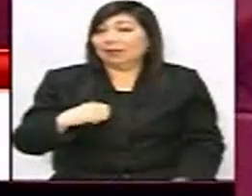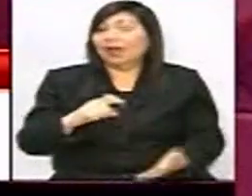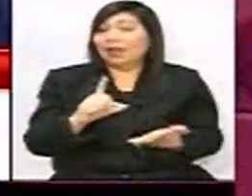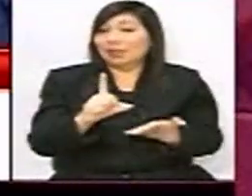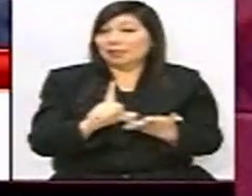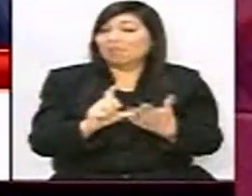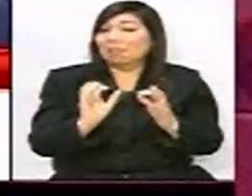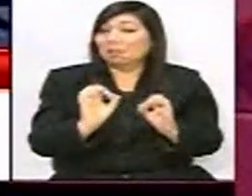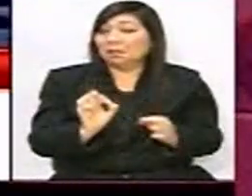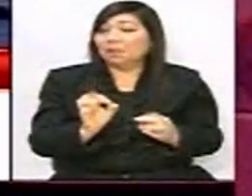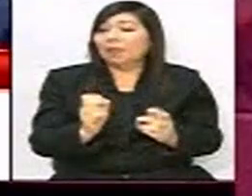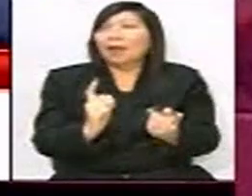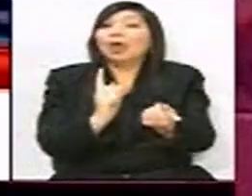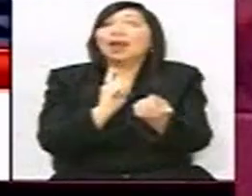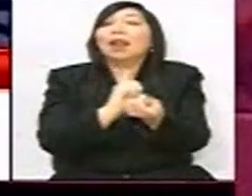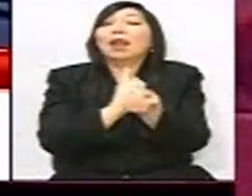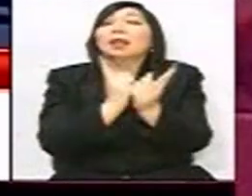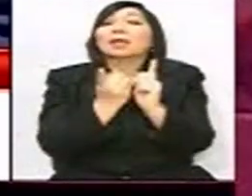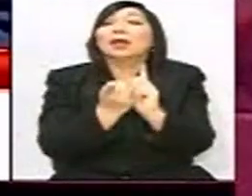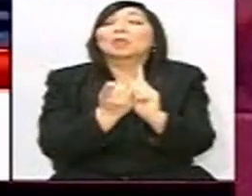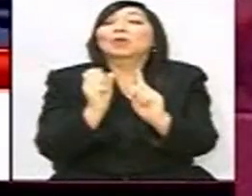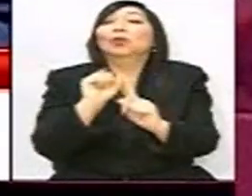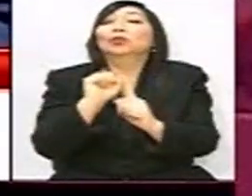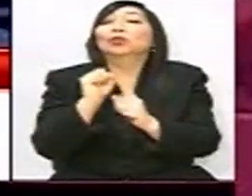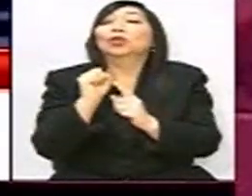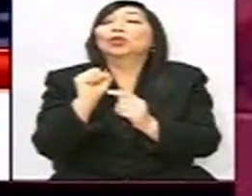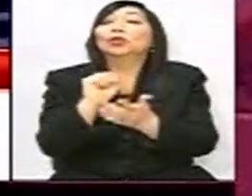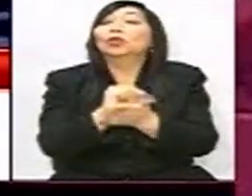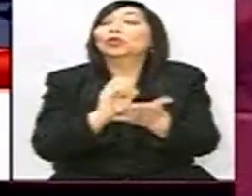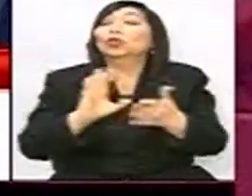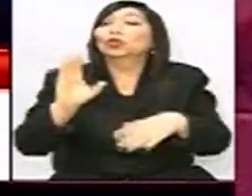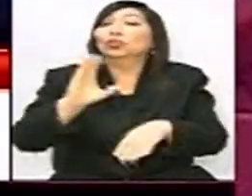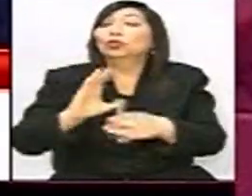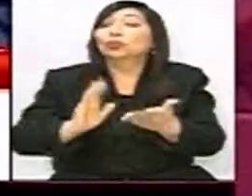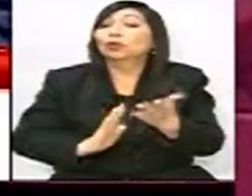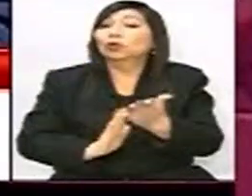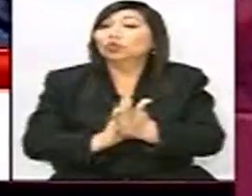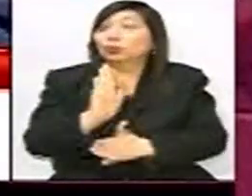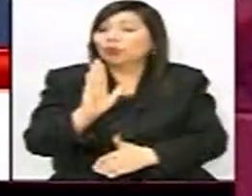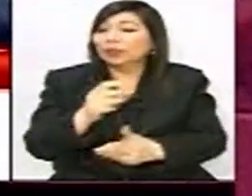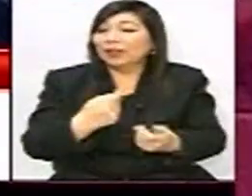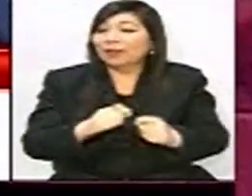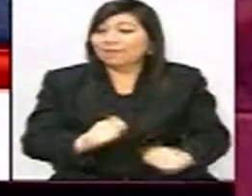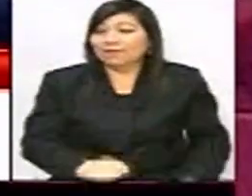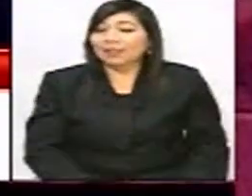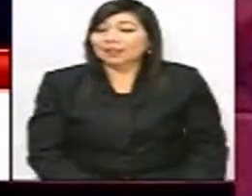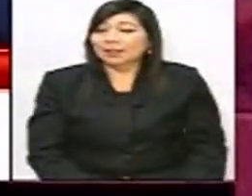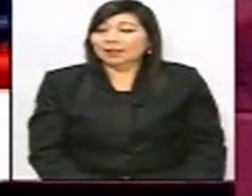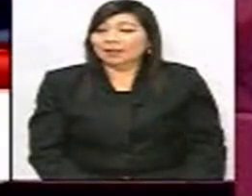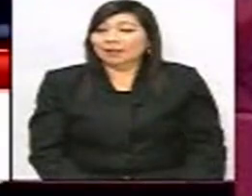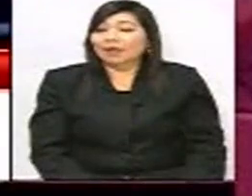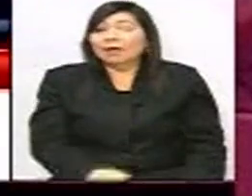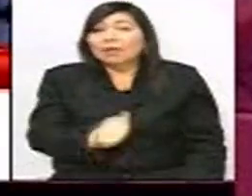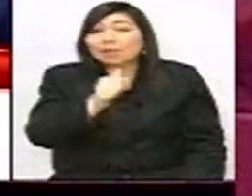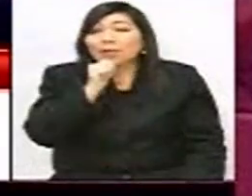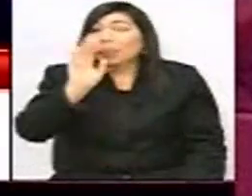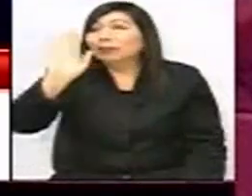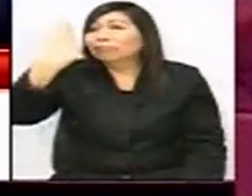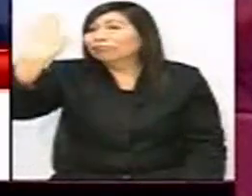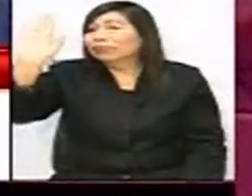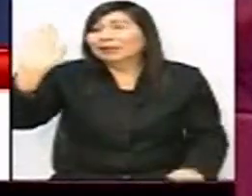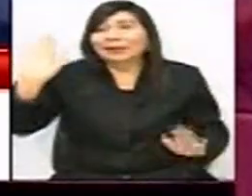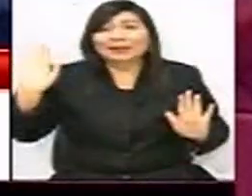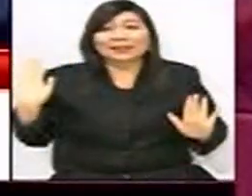ha autorizado es el cambio de socio estratégico, no ha autorizado la venta, porque la venta es una relación entre privados y